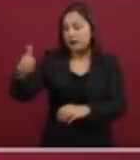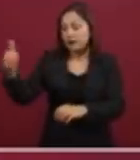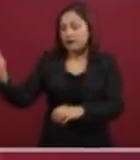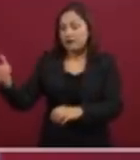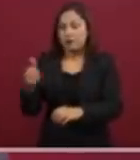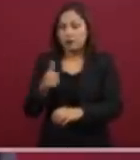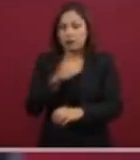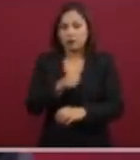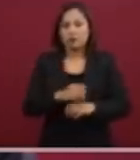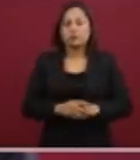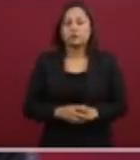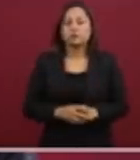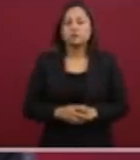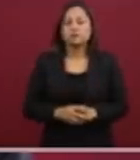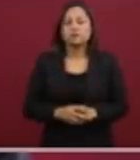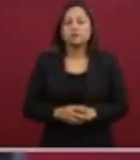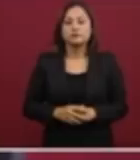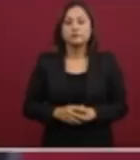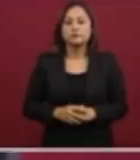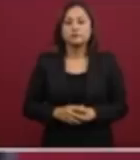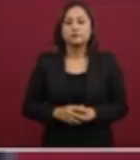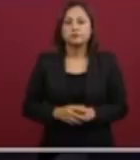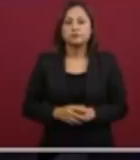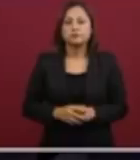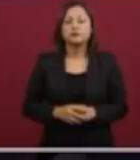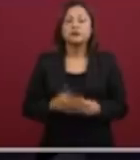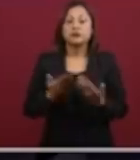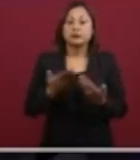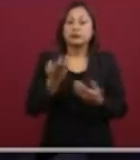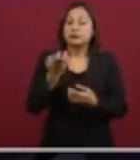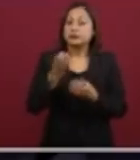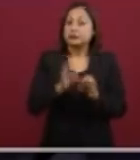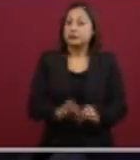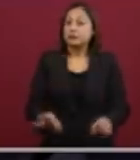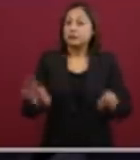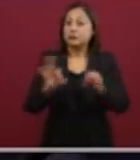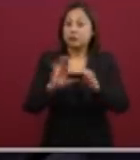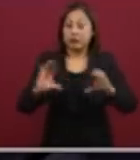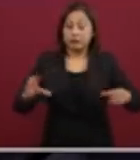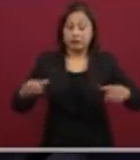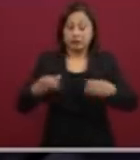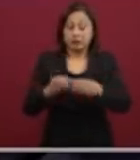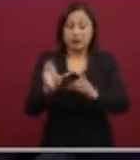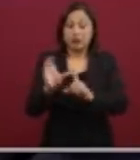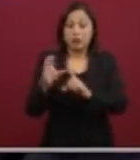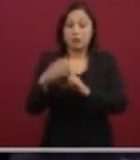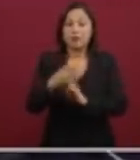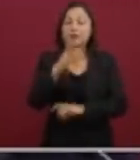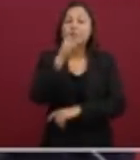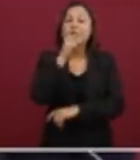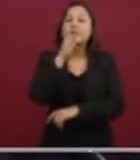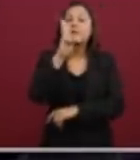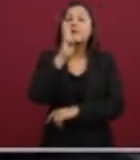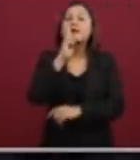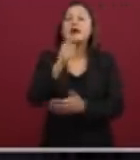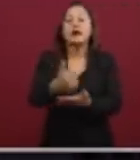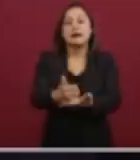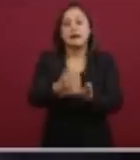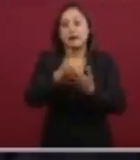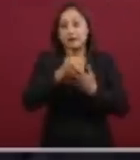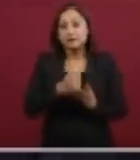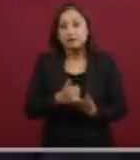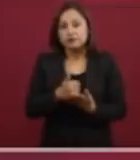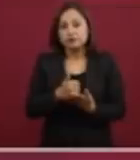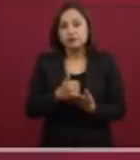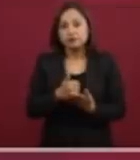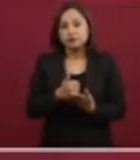para que nos ayuden los padres de familia, porque son los planteles, las escuelas